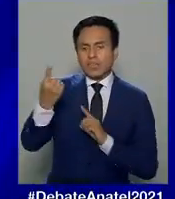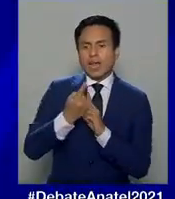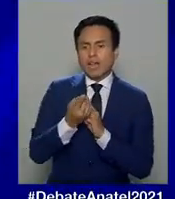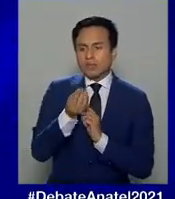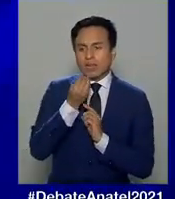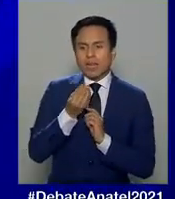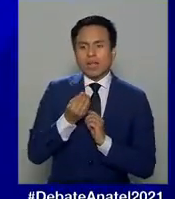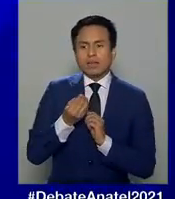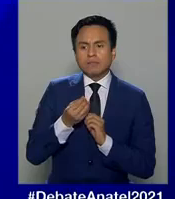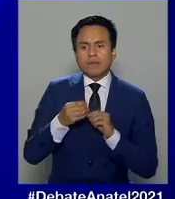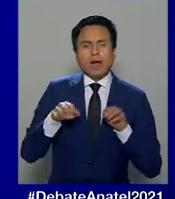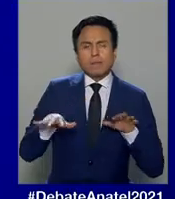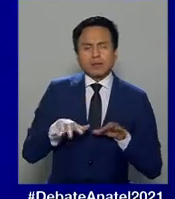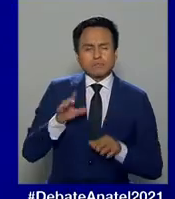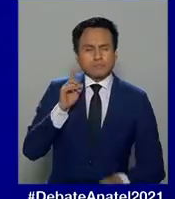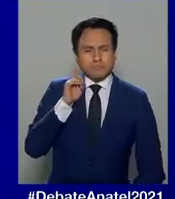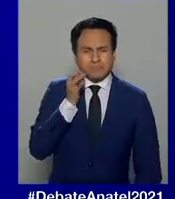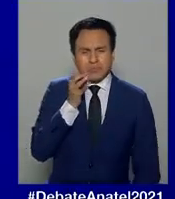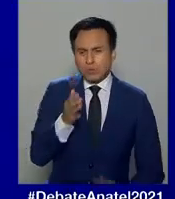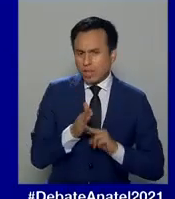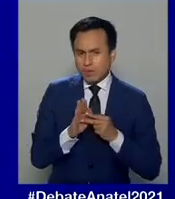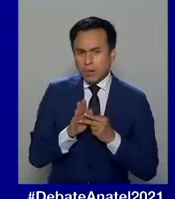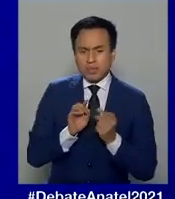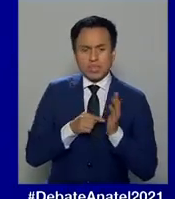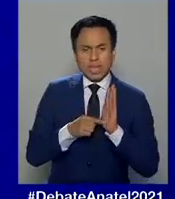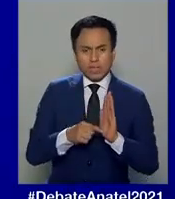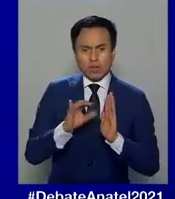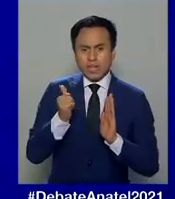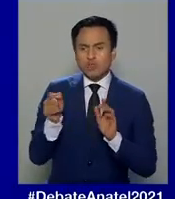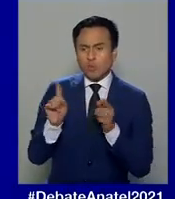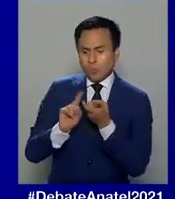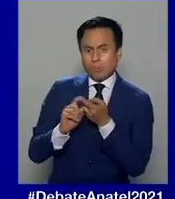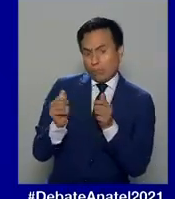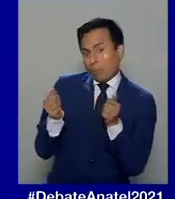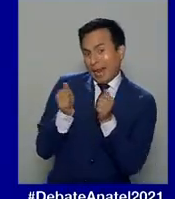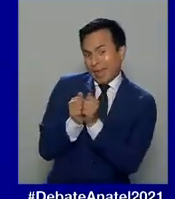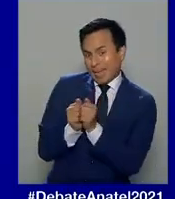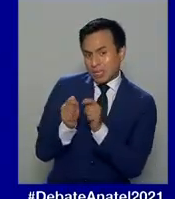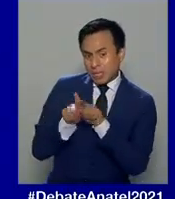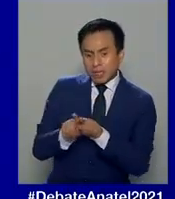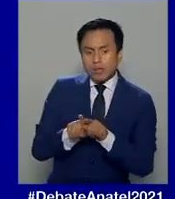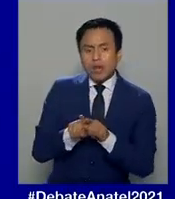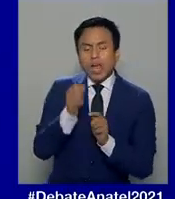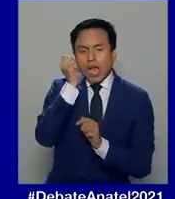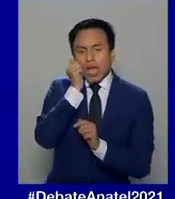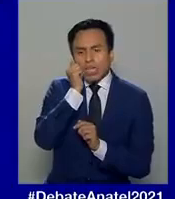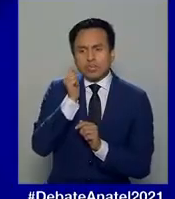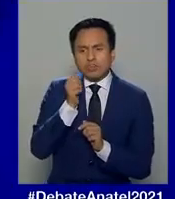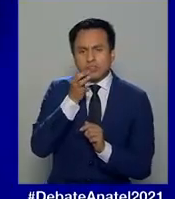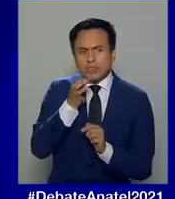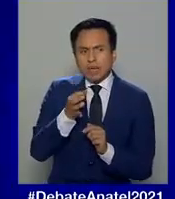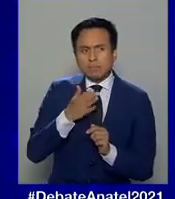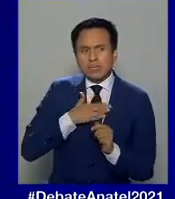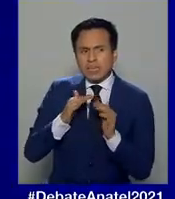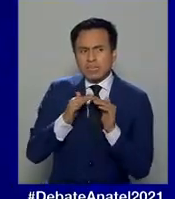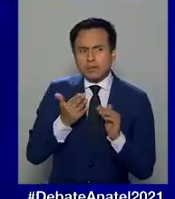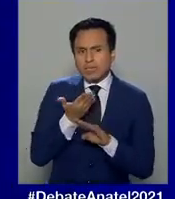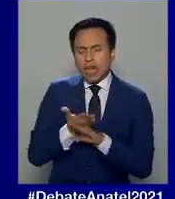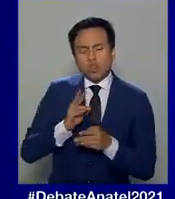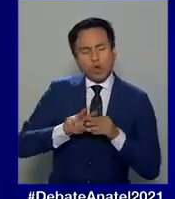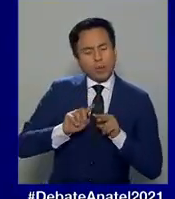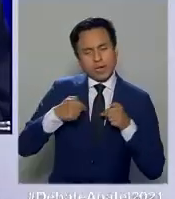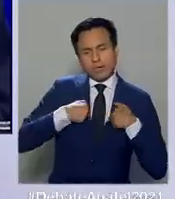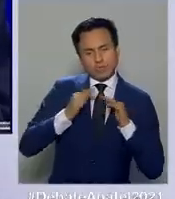amigo gay con su pareja. No tendría problemas en presentarlos de manera individual, pero sí que tengan demostraciones de cariño. En mi casa yo les pediría que no lo